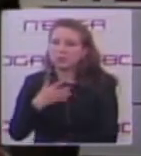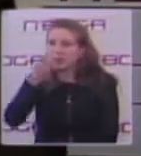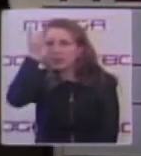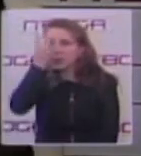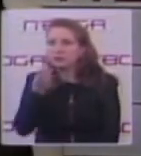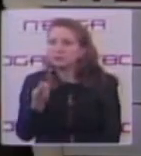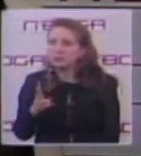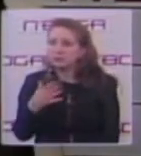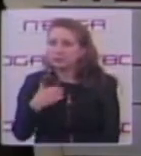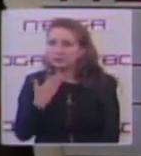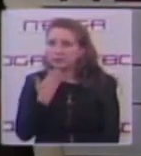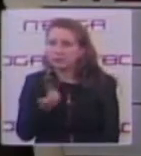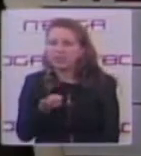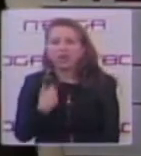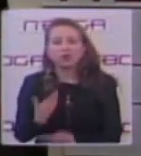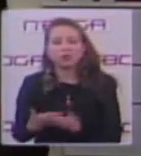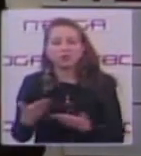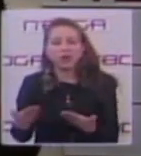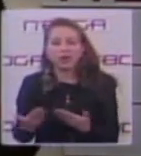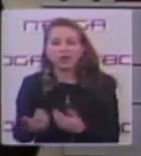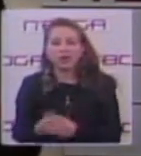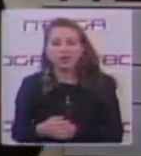también proyectarnos con un producto